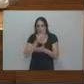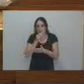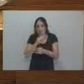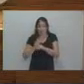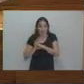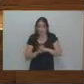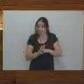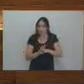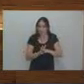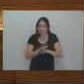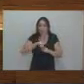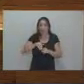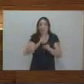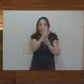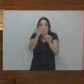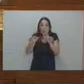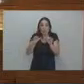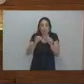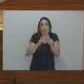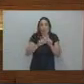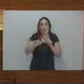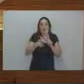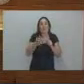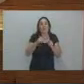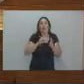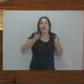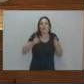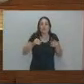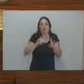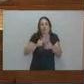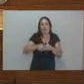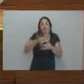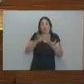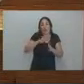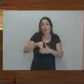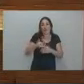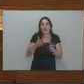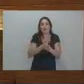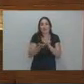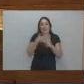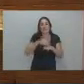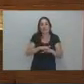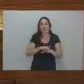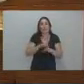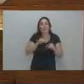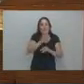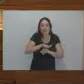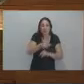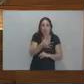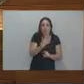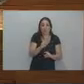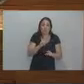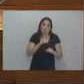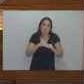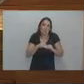los pequeños núcleos a pesar de haber acercado a los grandes. Creemos que no es el modelo de vertebración territorial que necesitamos por lo menos nosotros